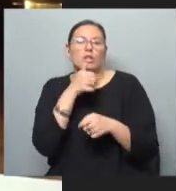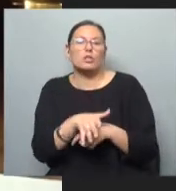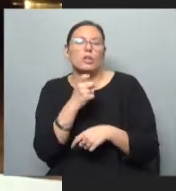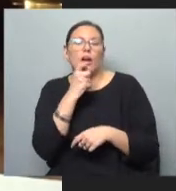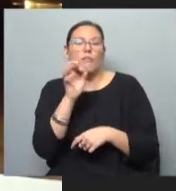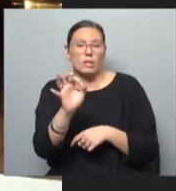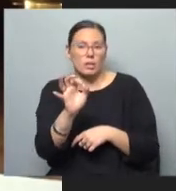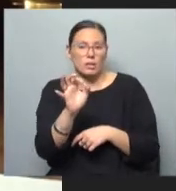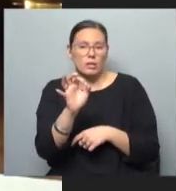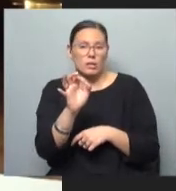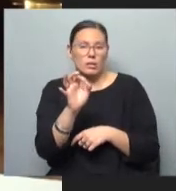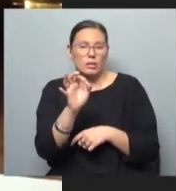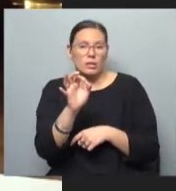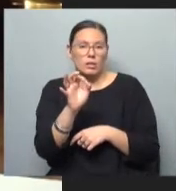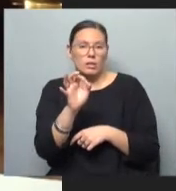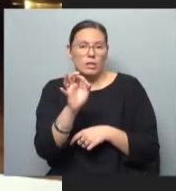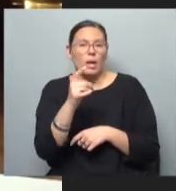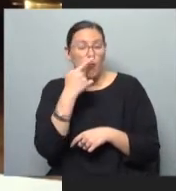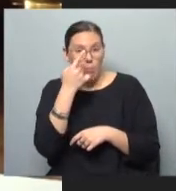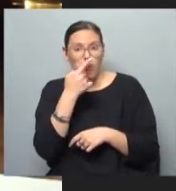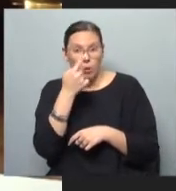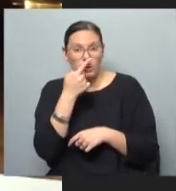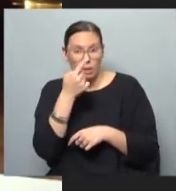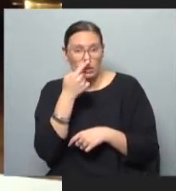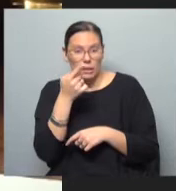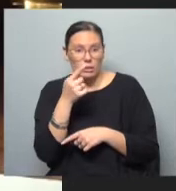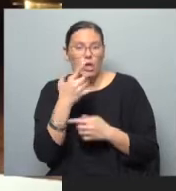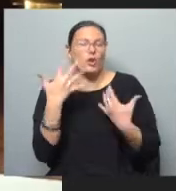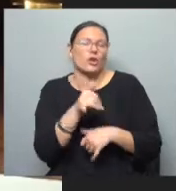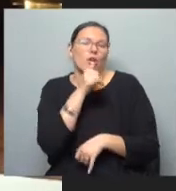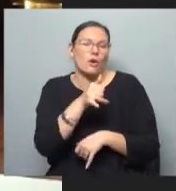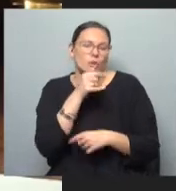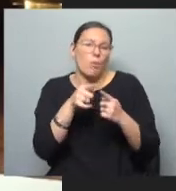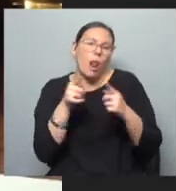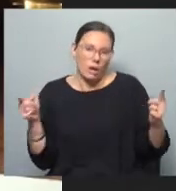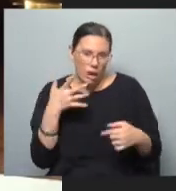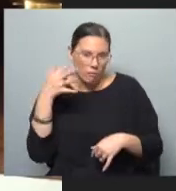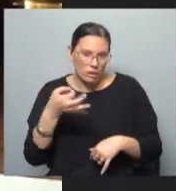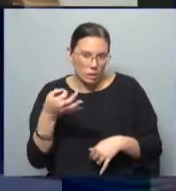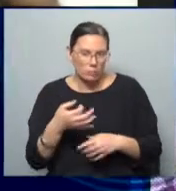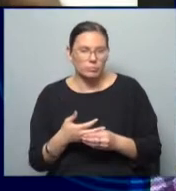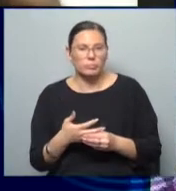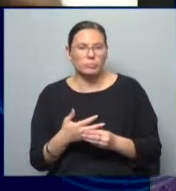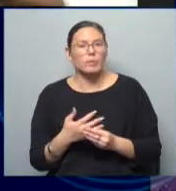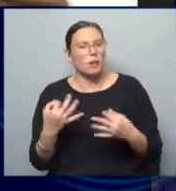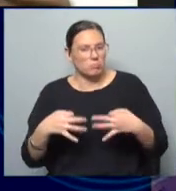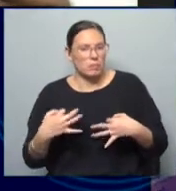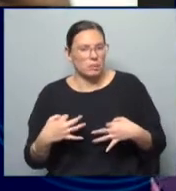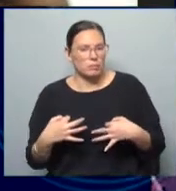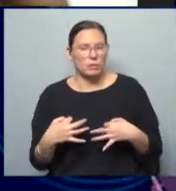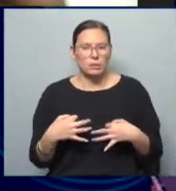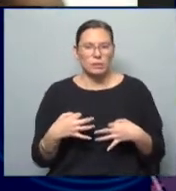feriado. Está re interesante de ir viendo, pero no se las quiero contar porque es muy larga. Ah, Está muy bien, perfecto. está muy